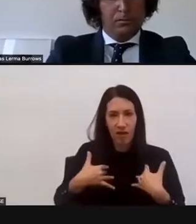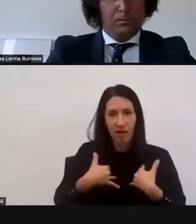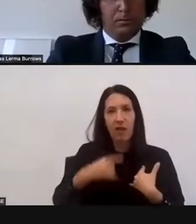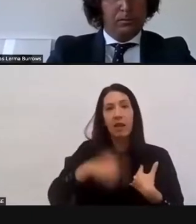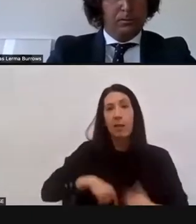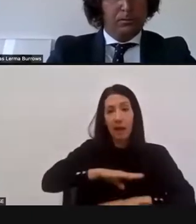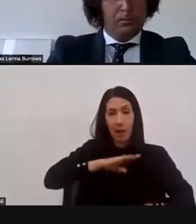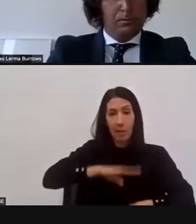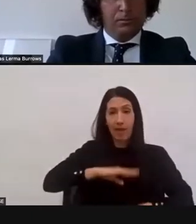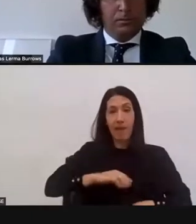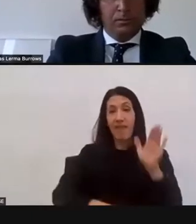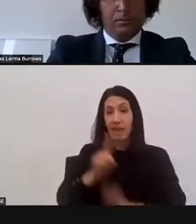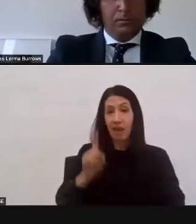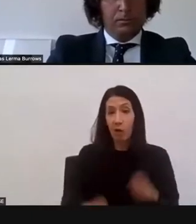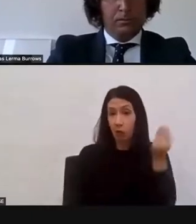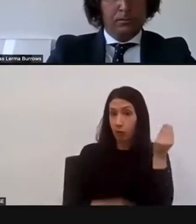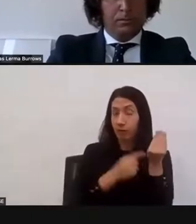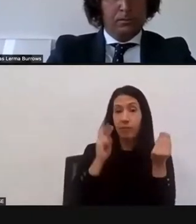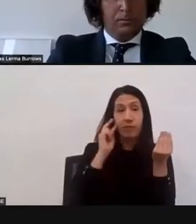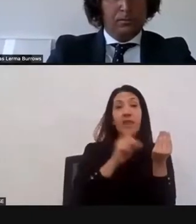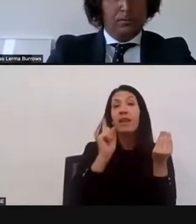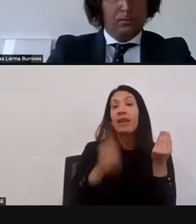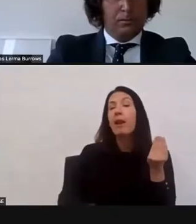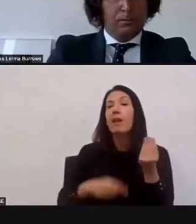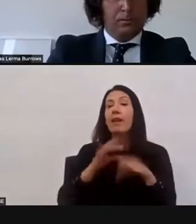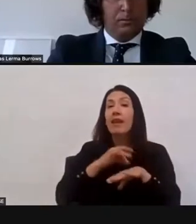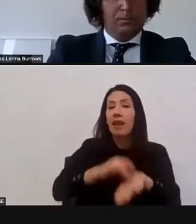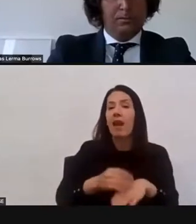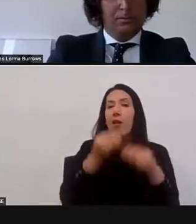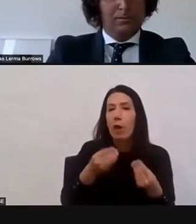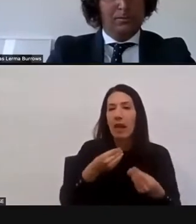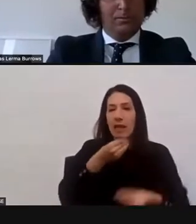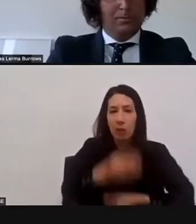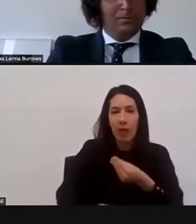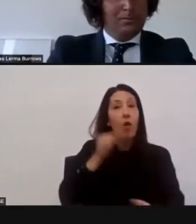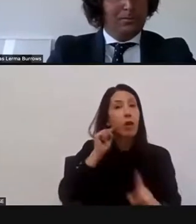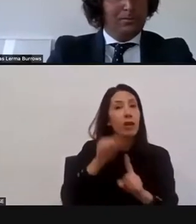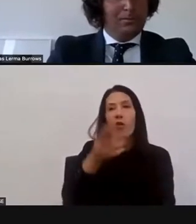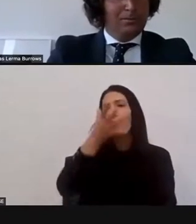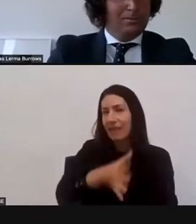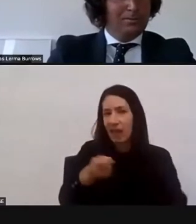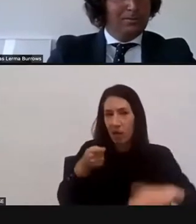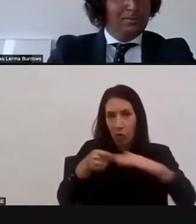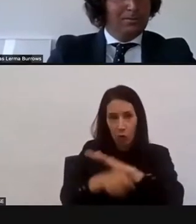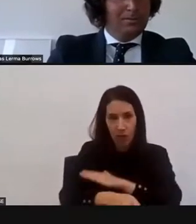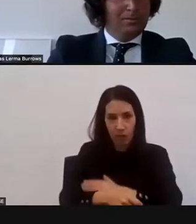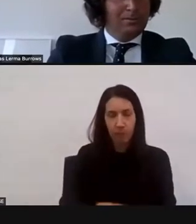desarrollo y una guía de buenas prácticas para la denuncia de los delitos de